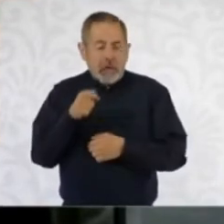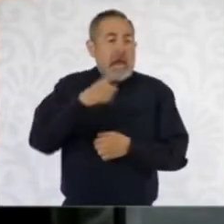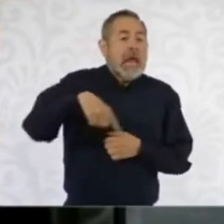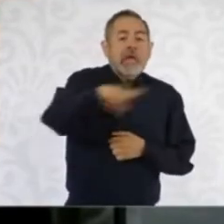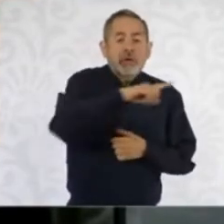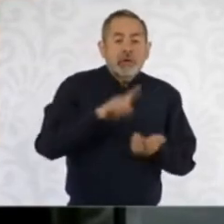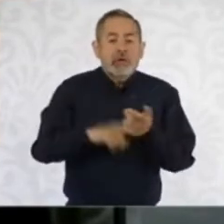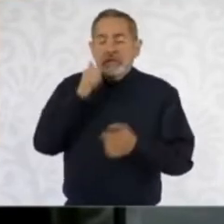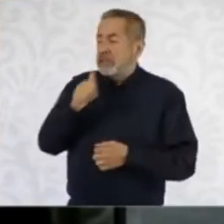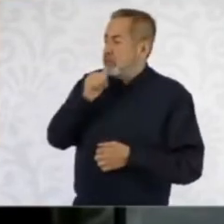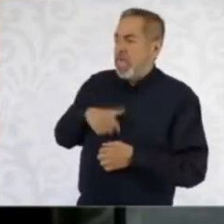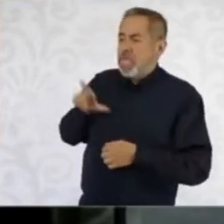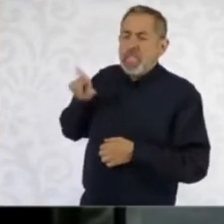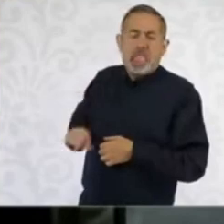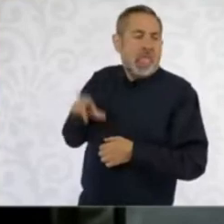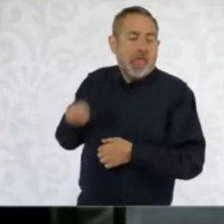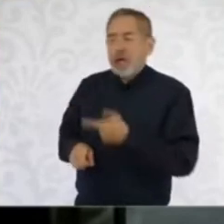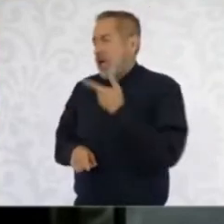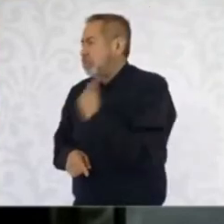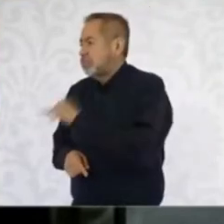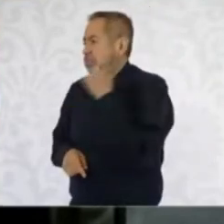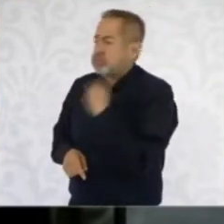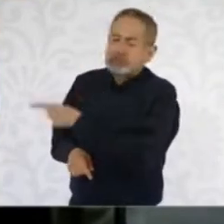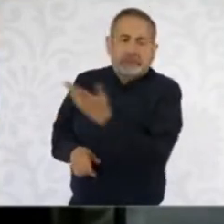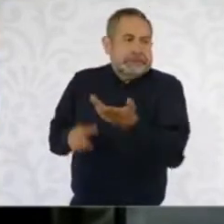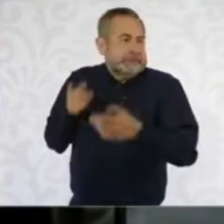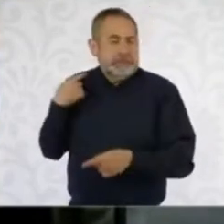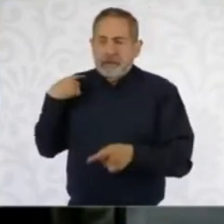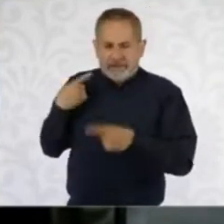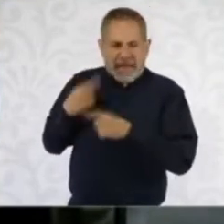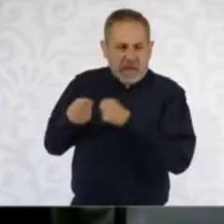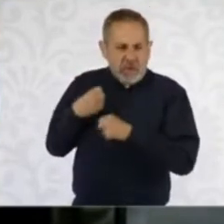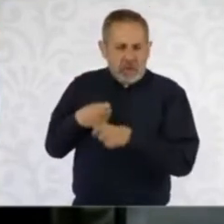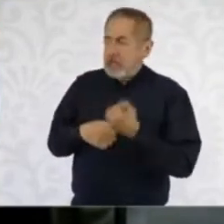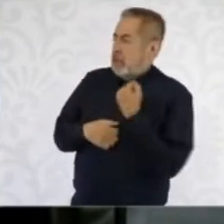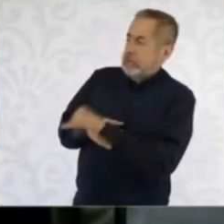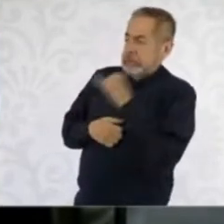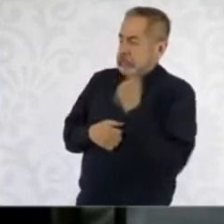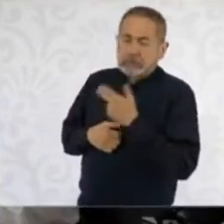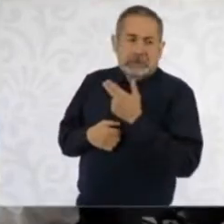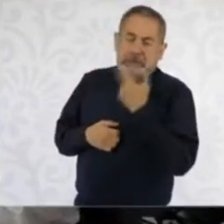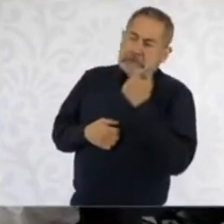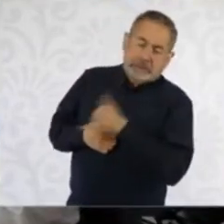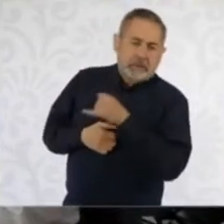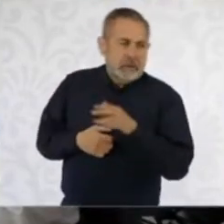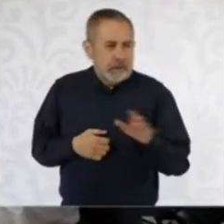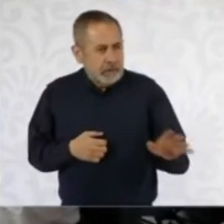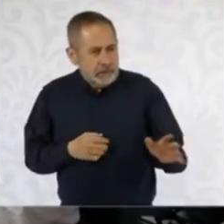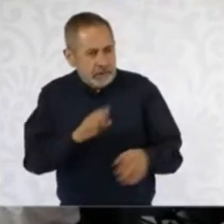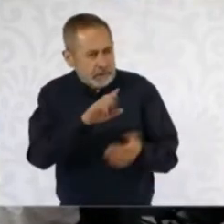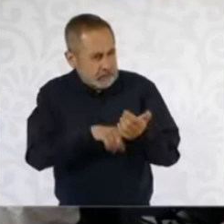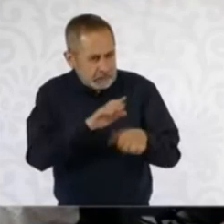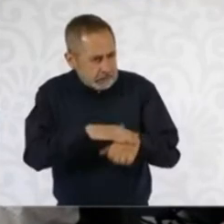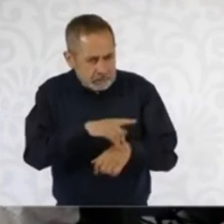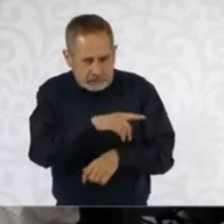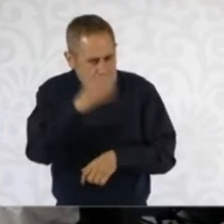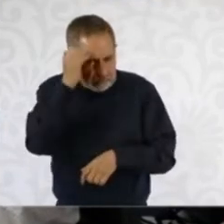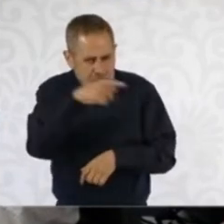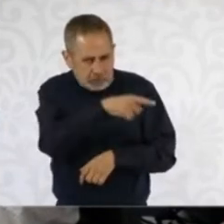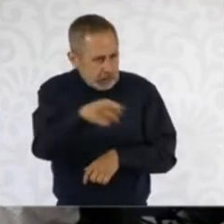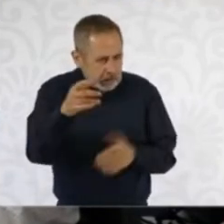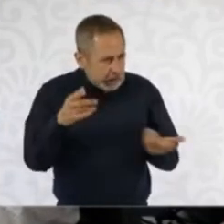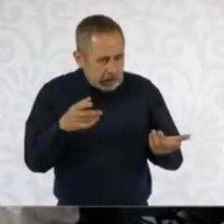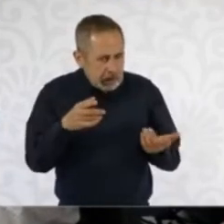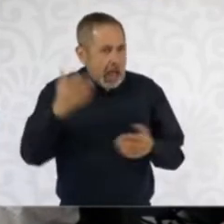buscando denostar este trabajo que se ha venido haciendo en los últimos años, pero que en realidad o una de dos, o se les olvida lo que realmente eran estos